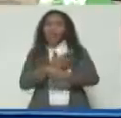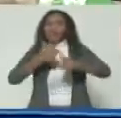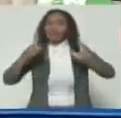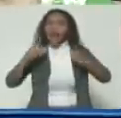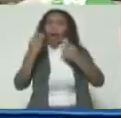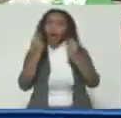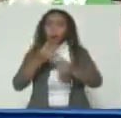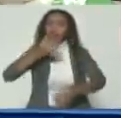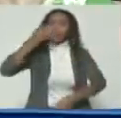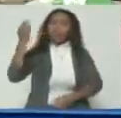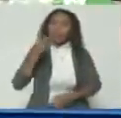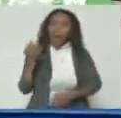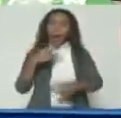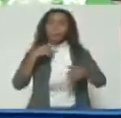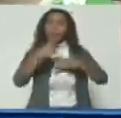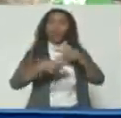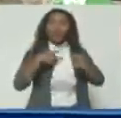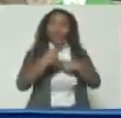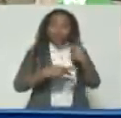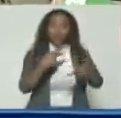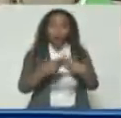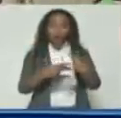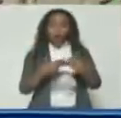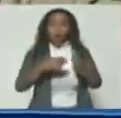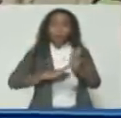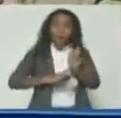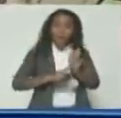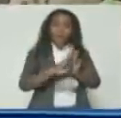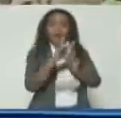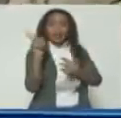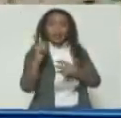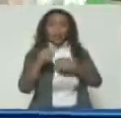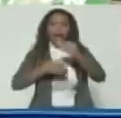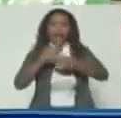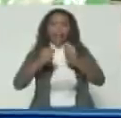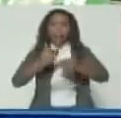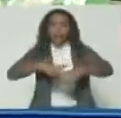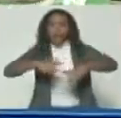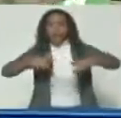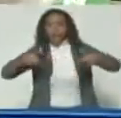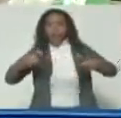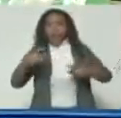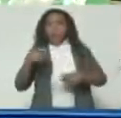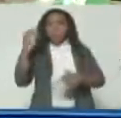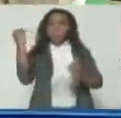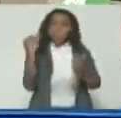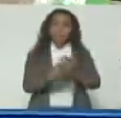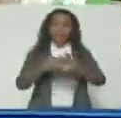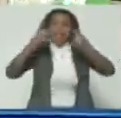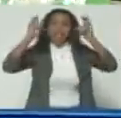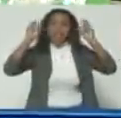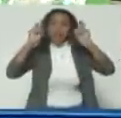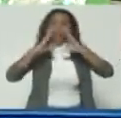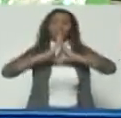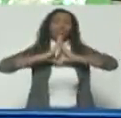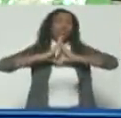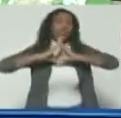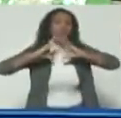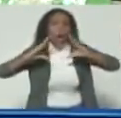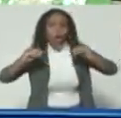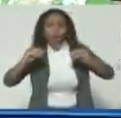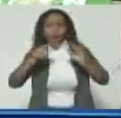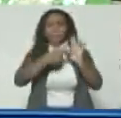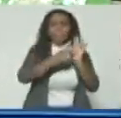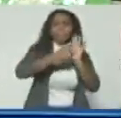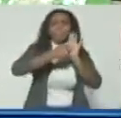económica verdadera, producción y productividad, que florezcan mil marcas de todas las